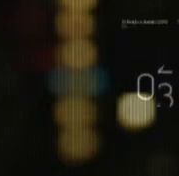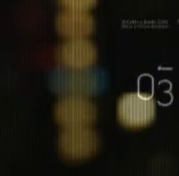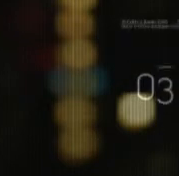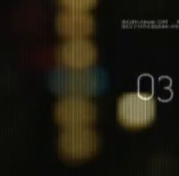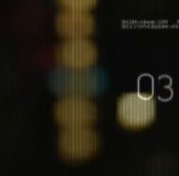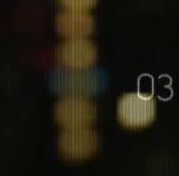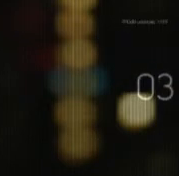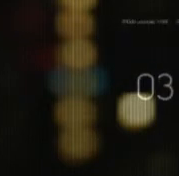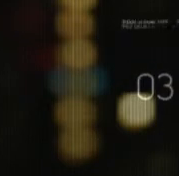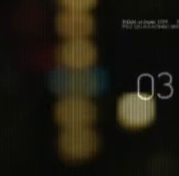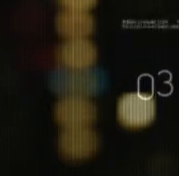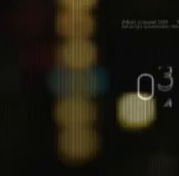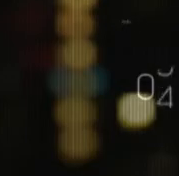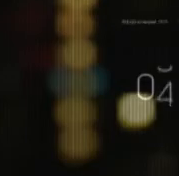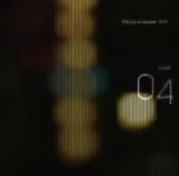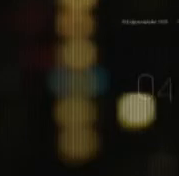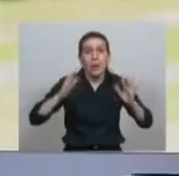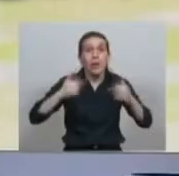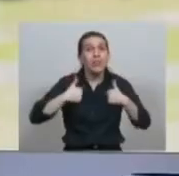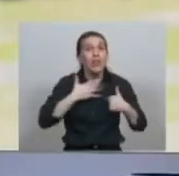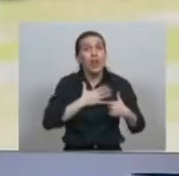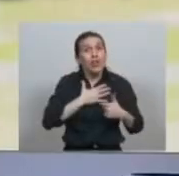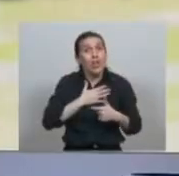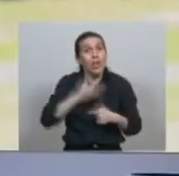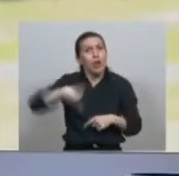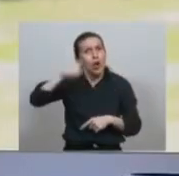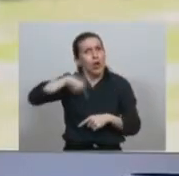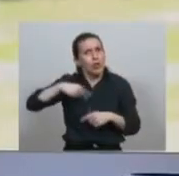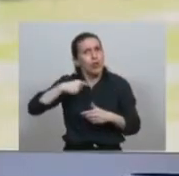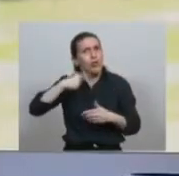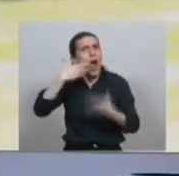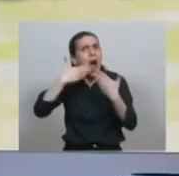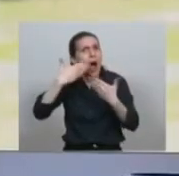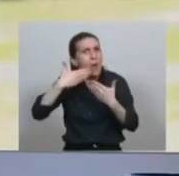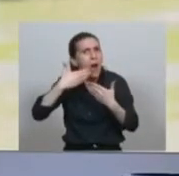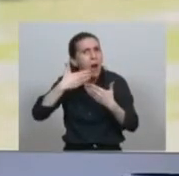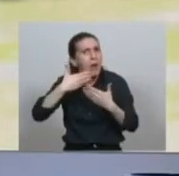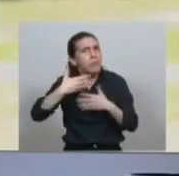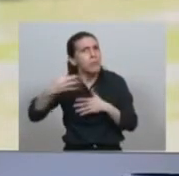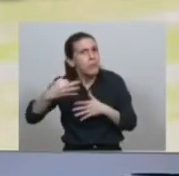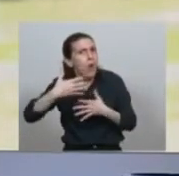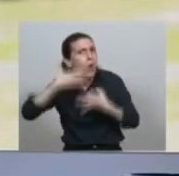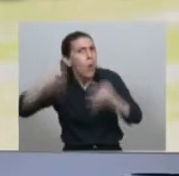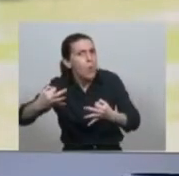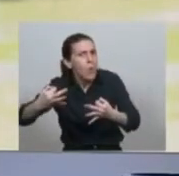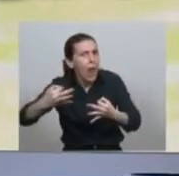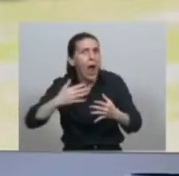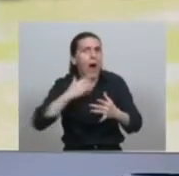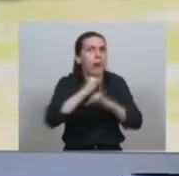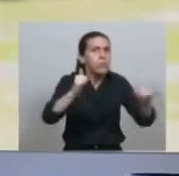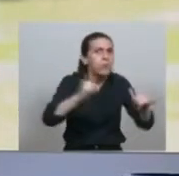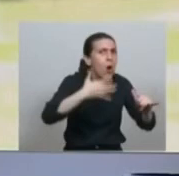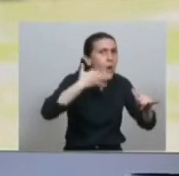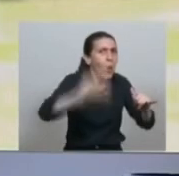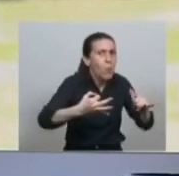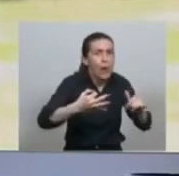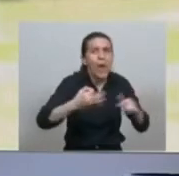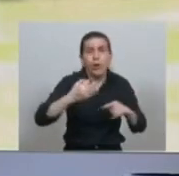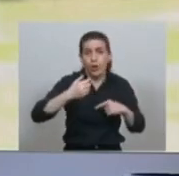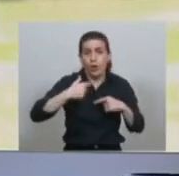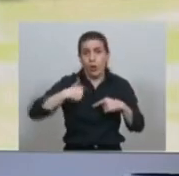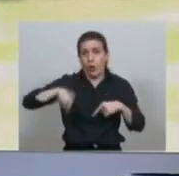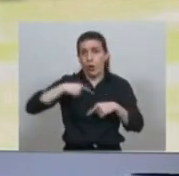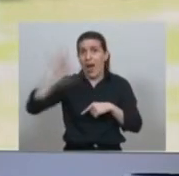que apoyaron la negociación. Les dijimos a los argentinos y a las argentinas que íbamos a